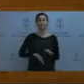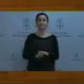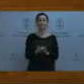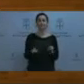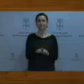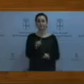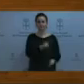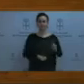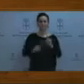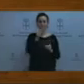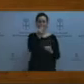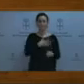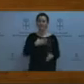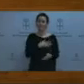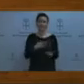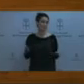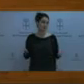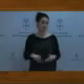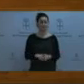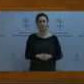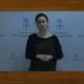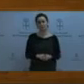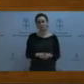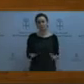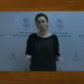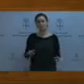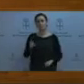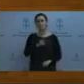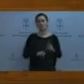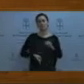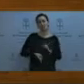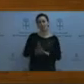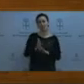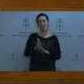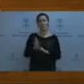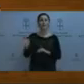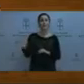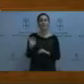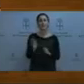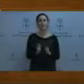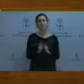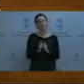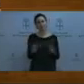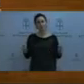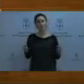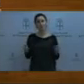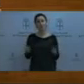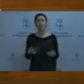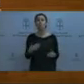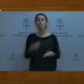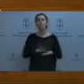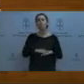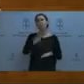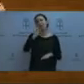continúa siendo el principal problema de bienestar de los mismos. Que ese problema persista e incluso que aumente se debe, por supuesto, a